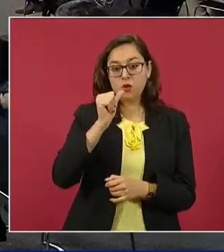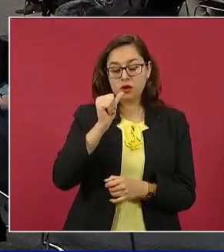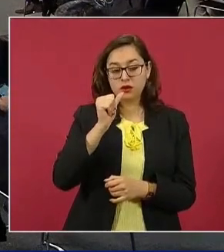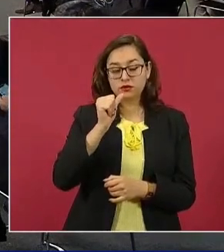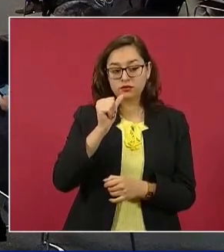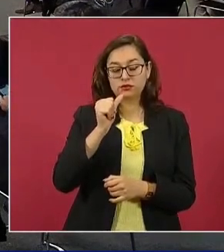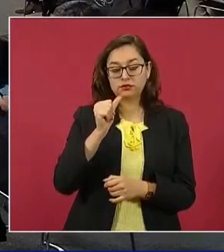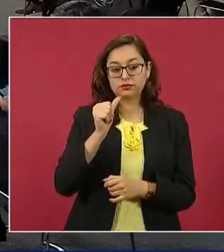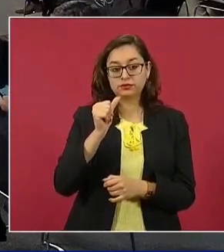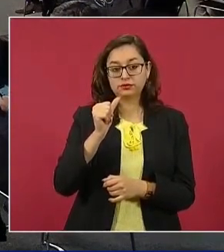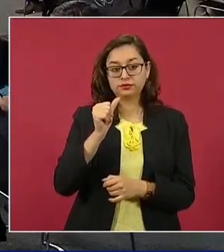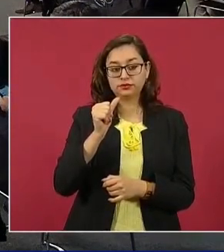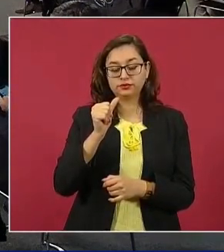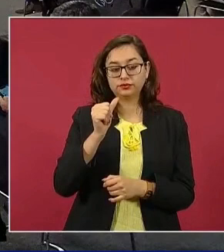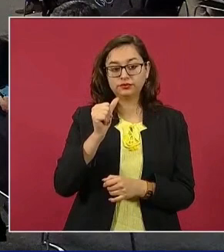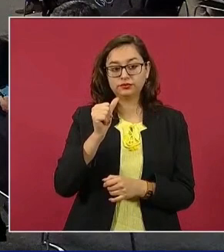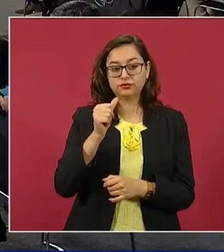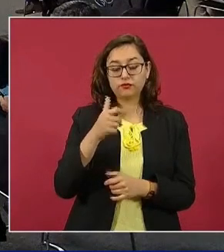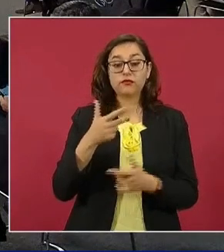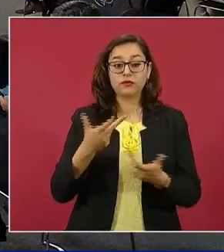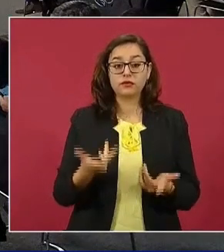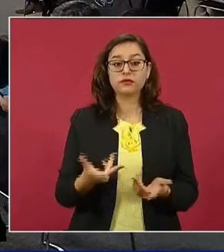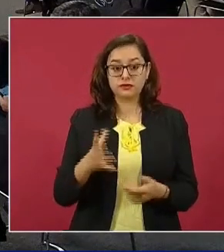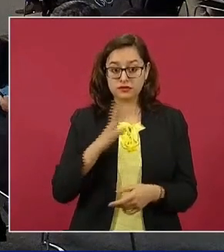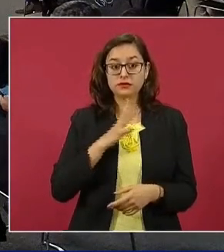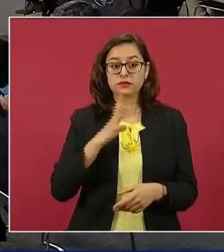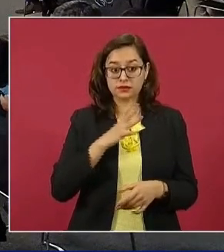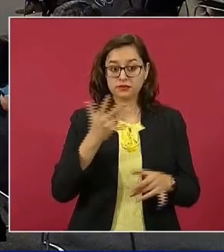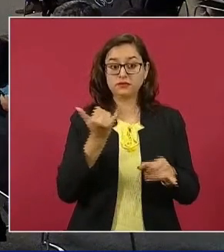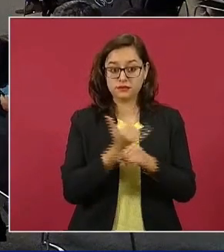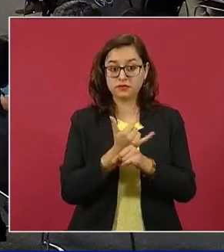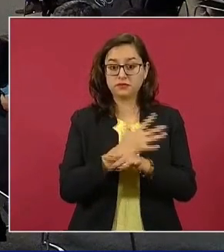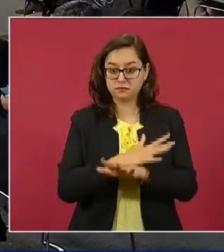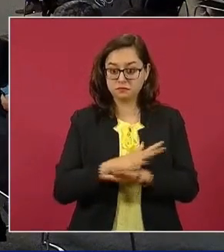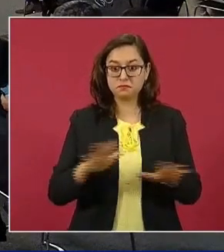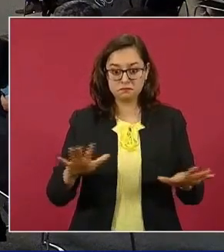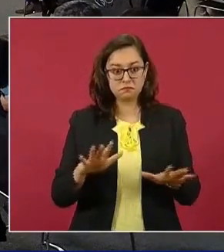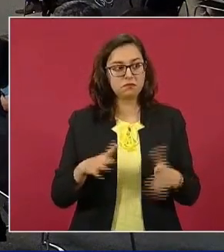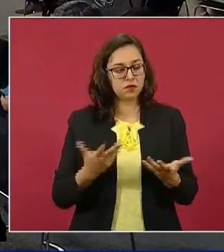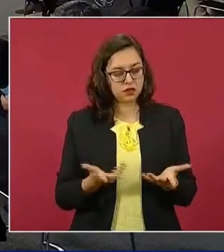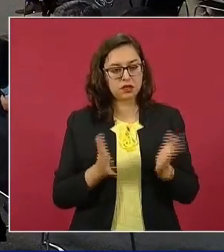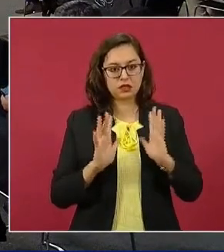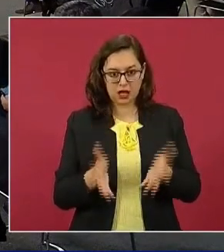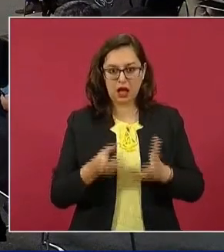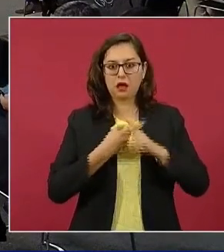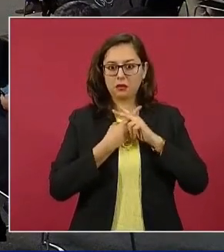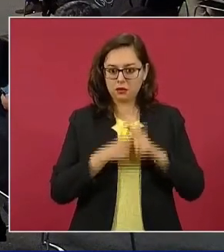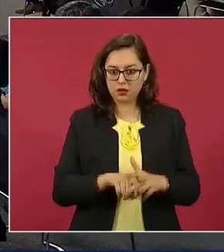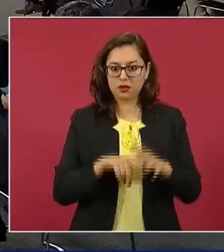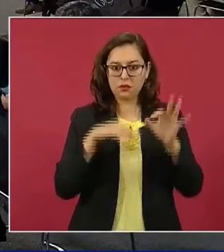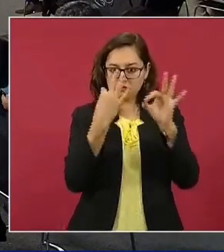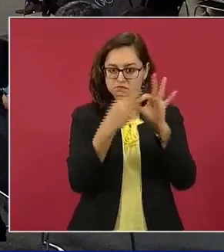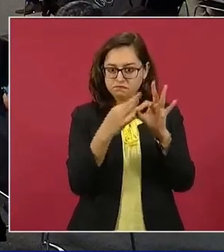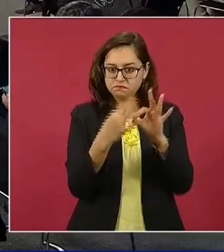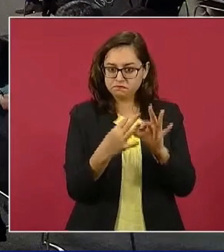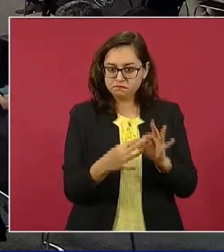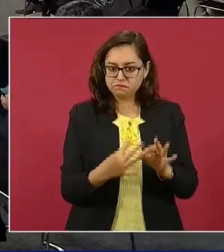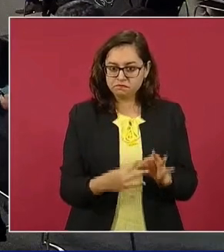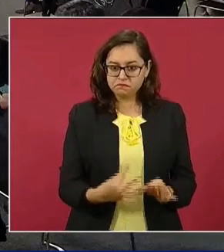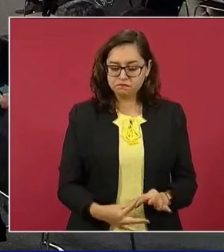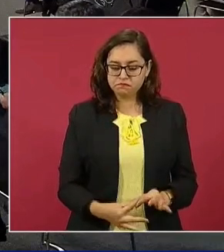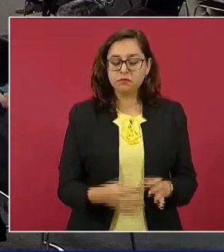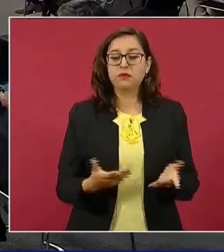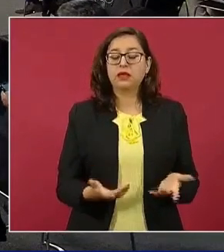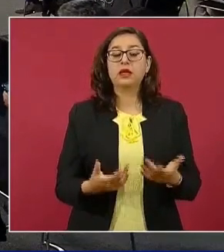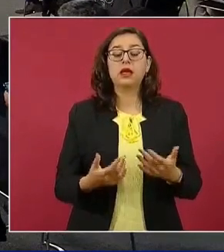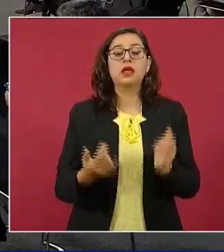Y en este caso sí tengo información de que se está cumpliendo. También en el caso de la reducción de los